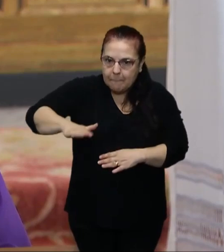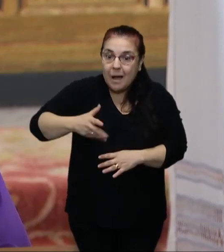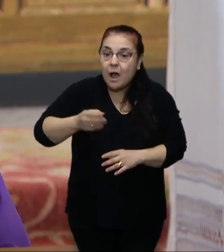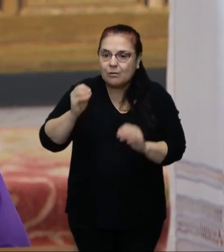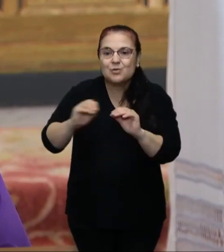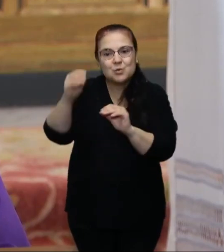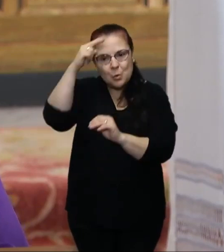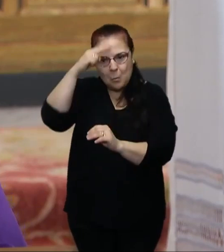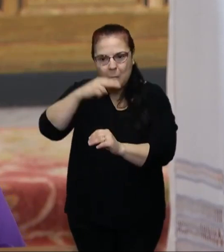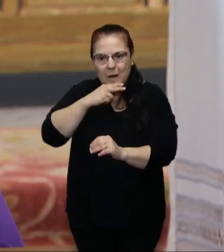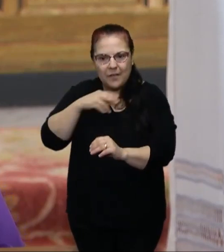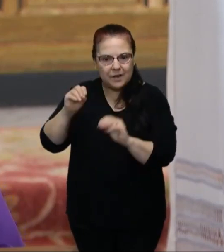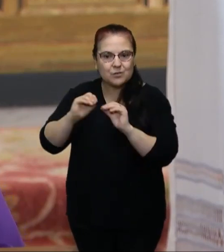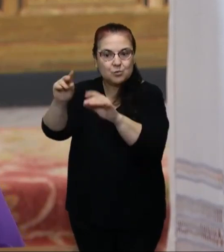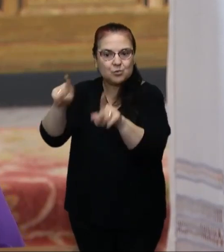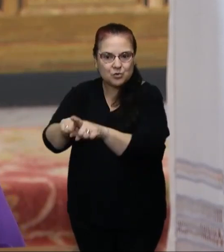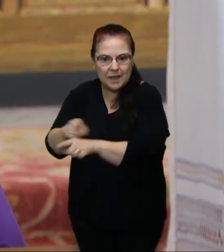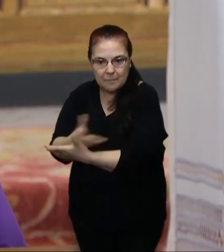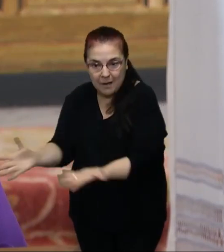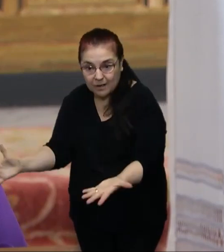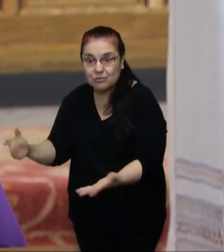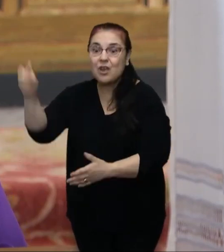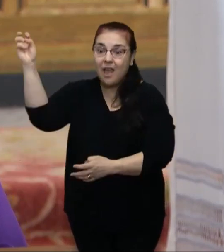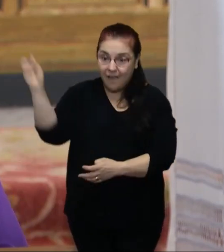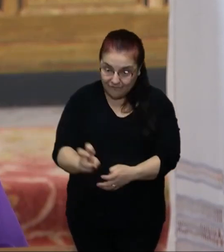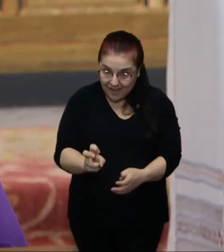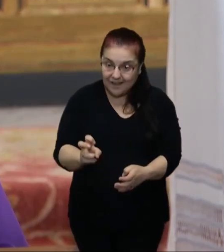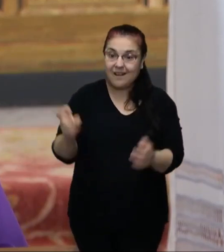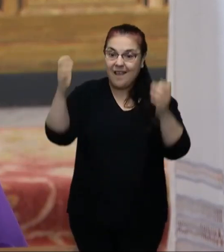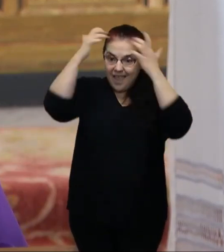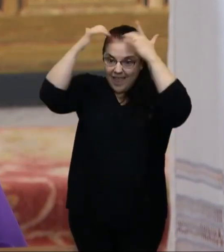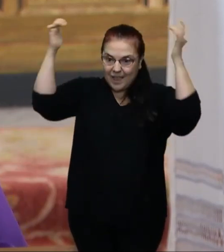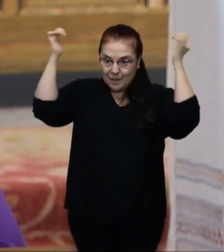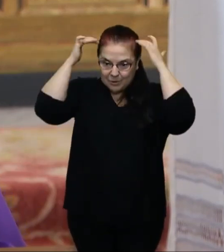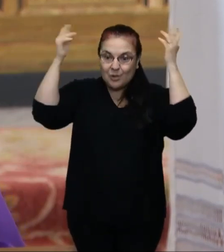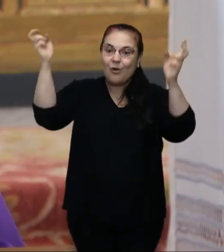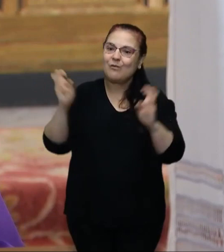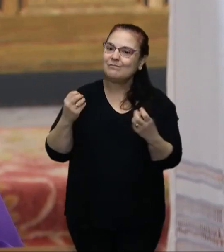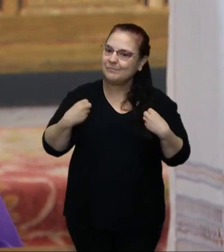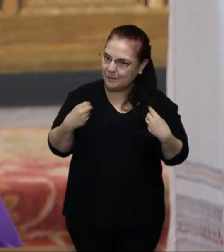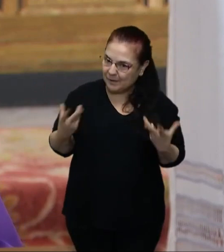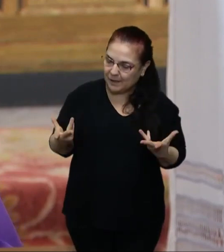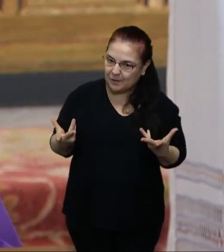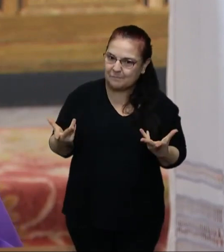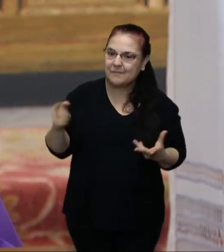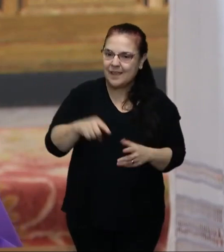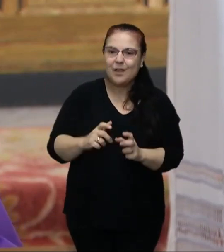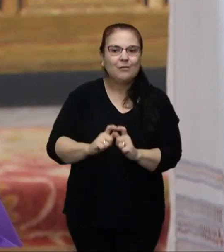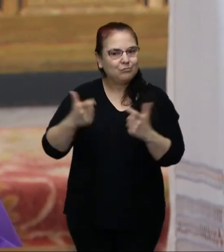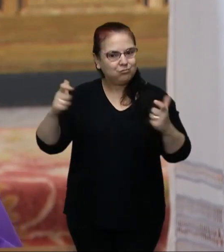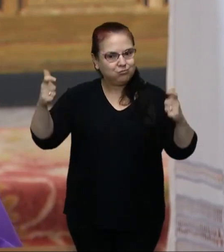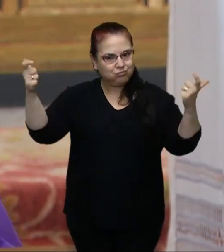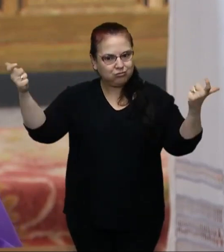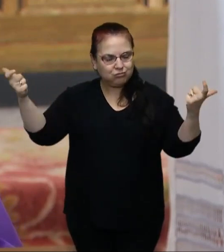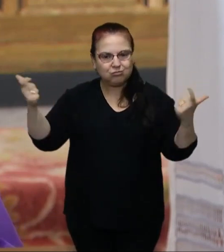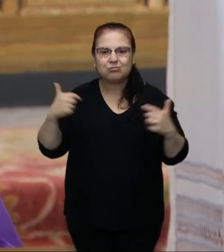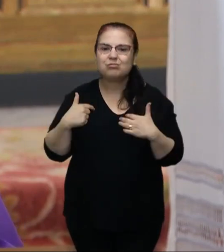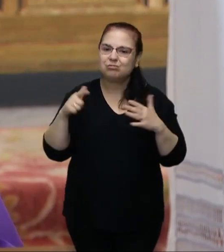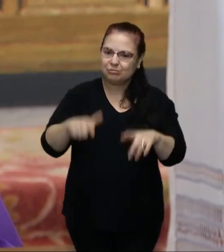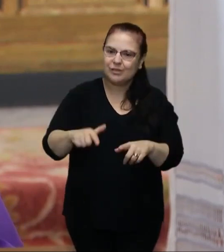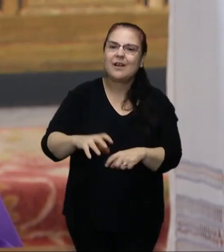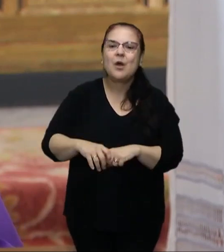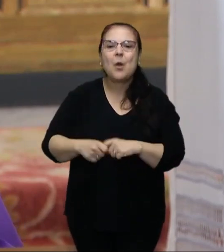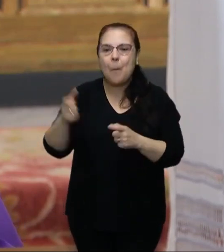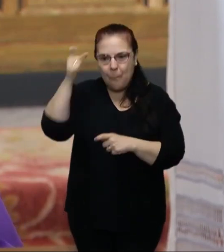padre, a sus familiares, que se vienen a Egipto a vivir y donde se van a multiplicar y van a constituirse